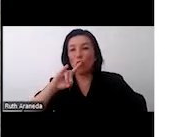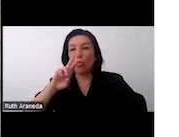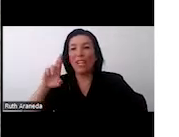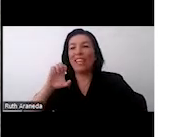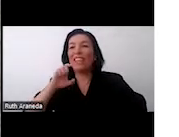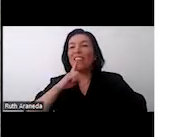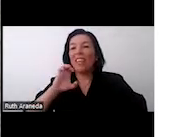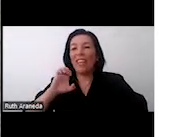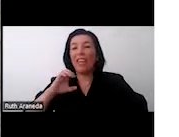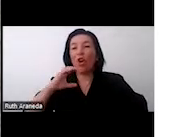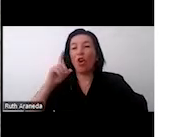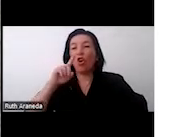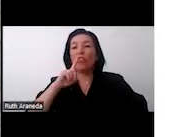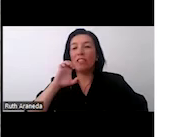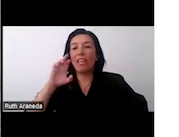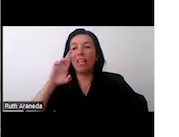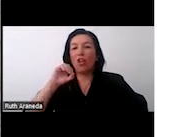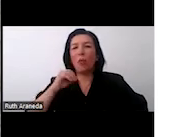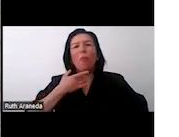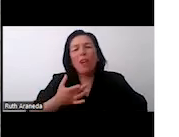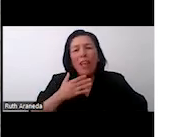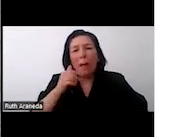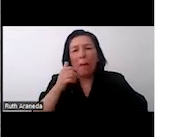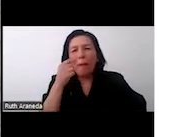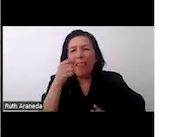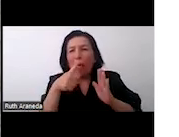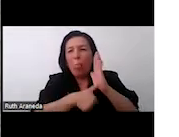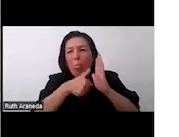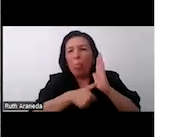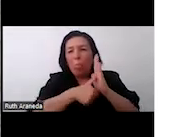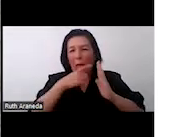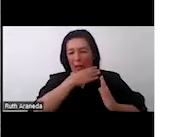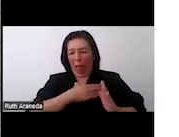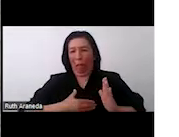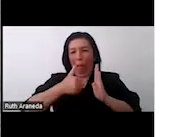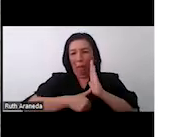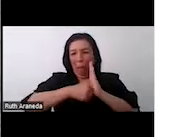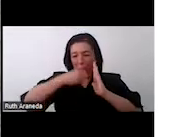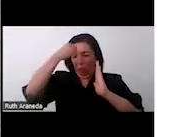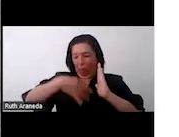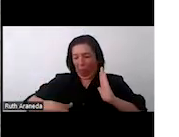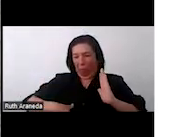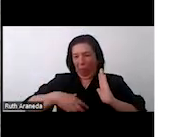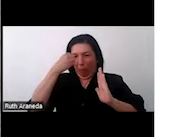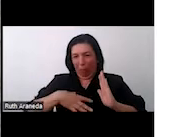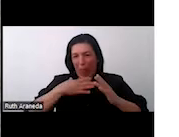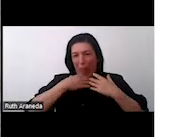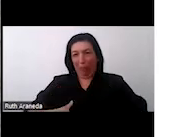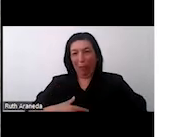porque pareciera que estuviera churreteado, ¿cierto? Como que le hubiera caído una mancha en su